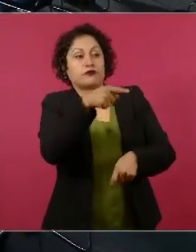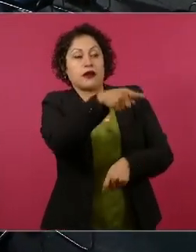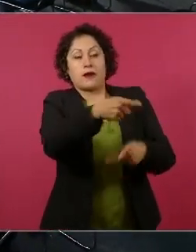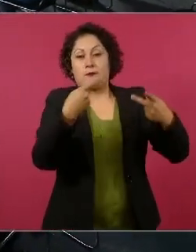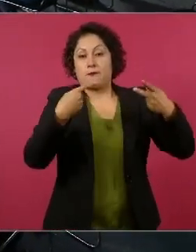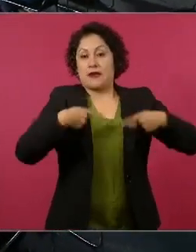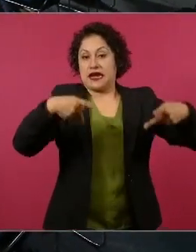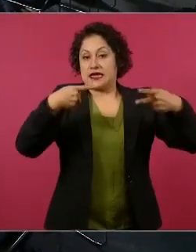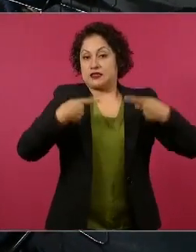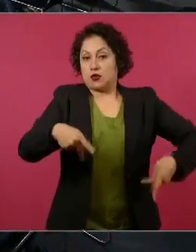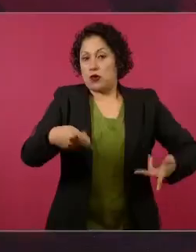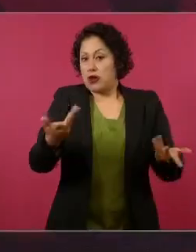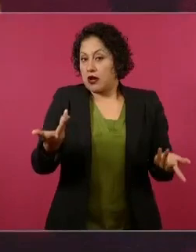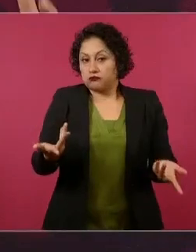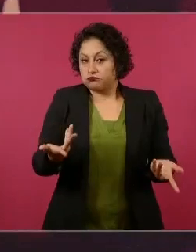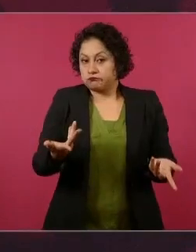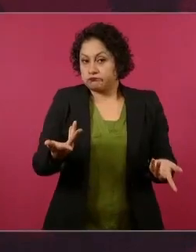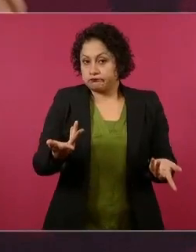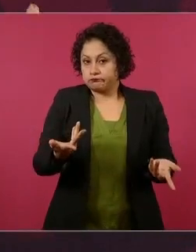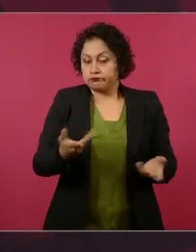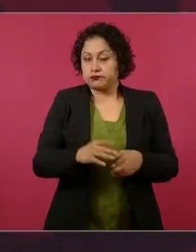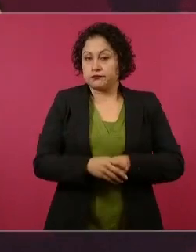Bueno, como